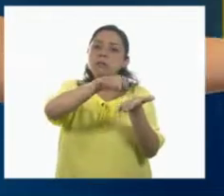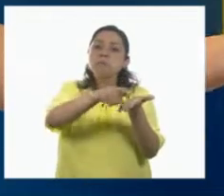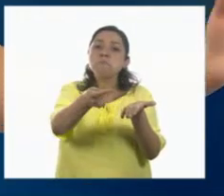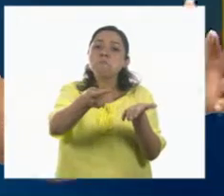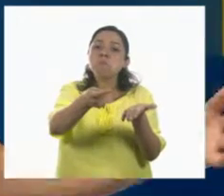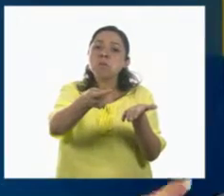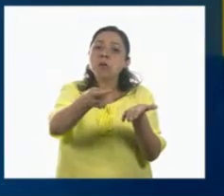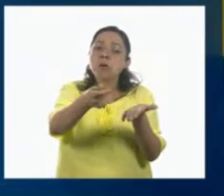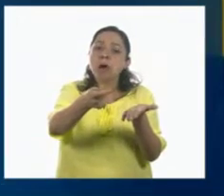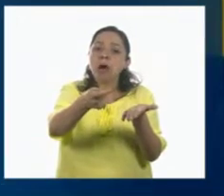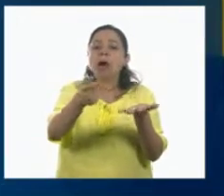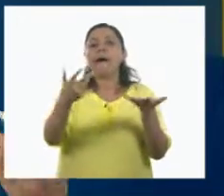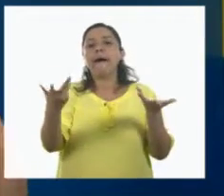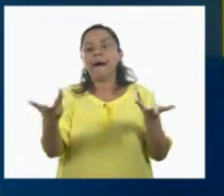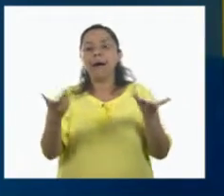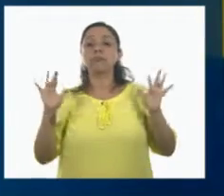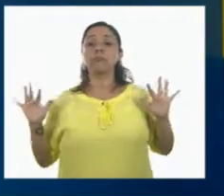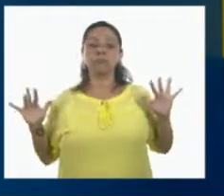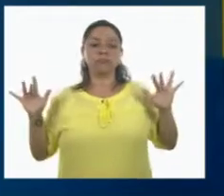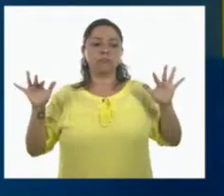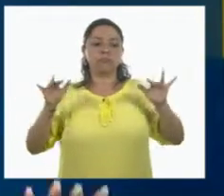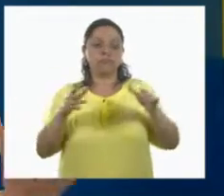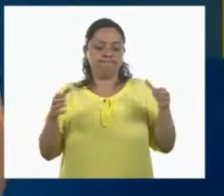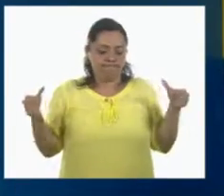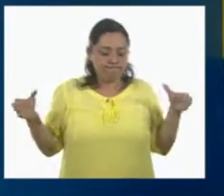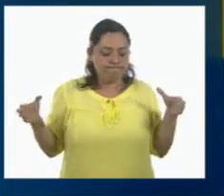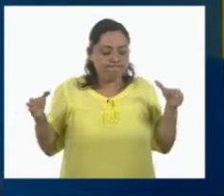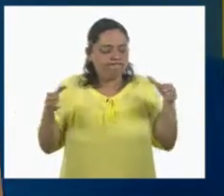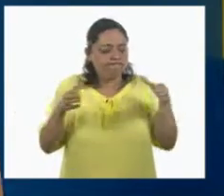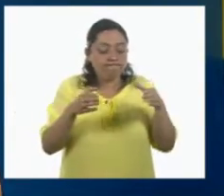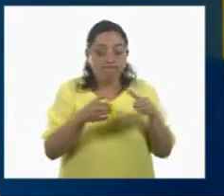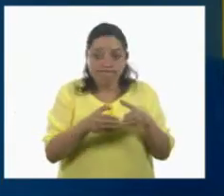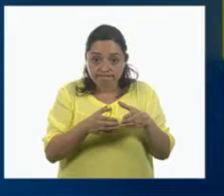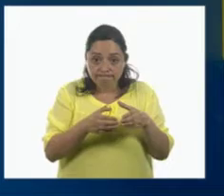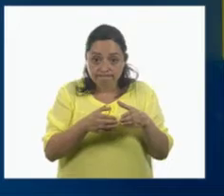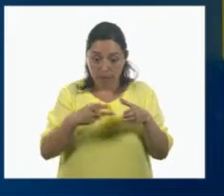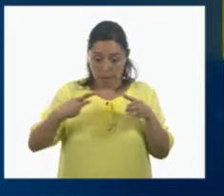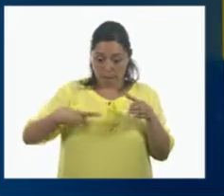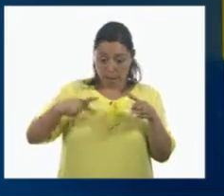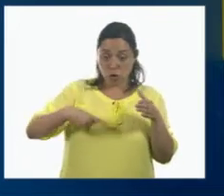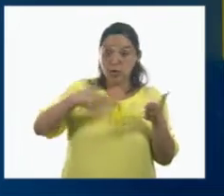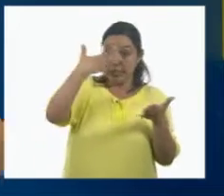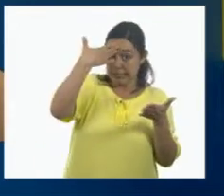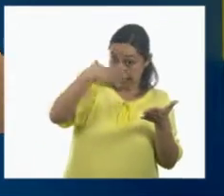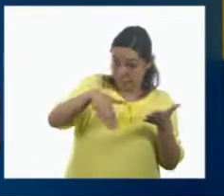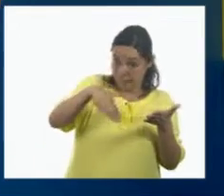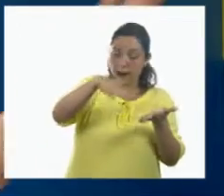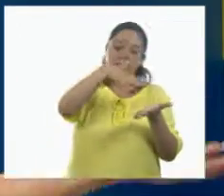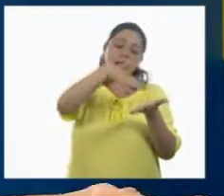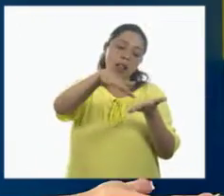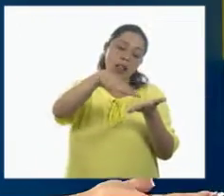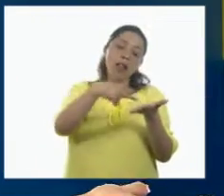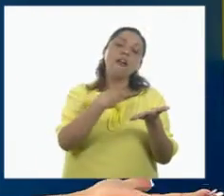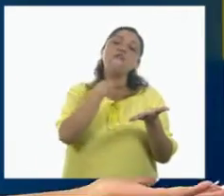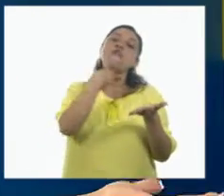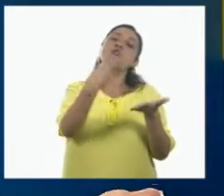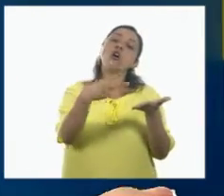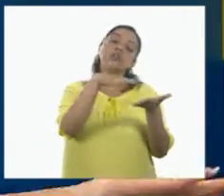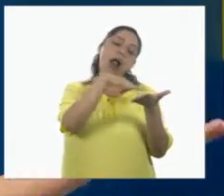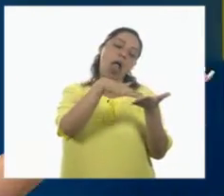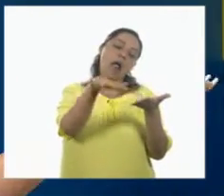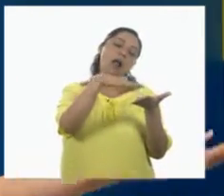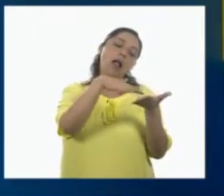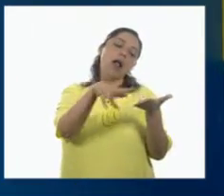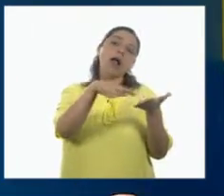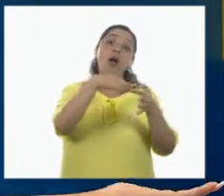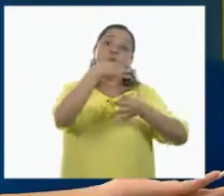hacían pequeñas reuniones donde estas personas que sí sabían leer, leían en voz alta las noticias y